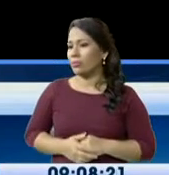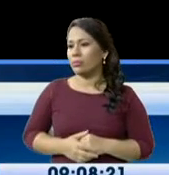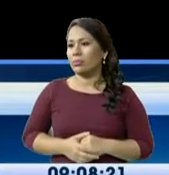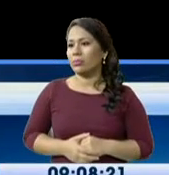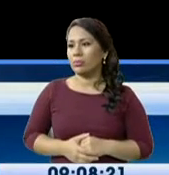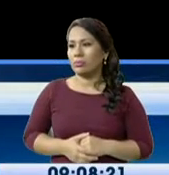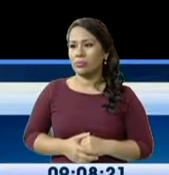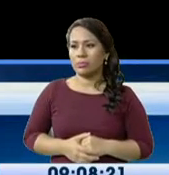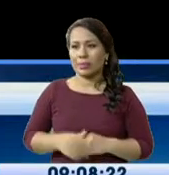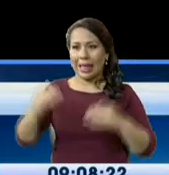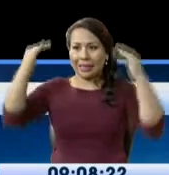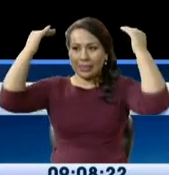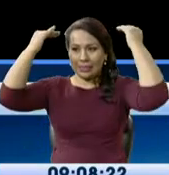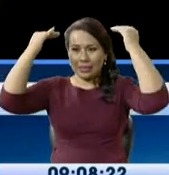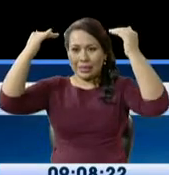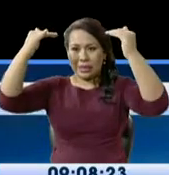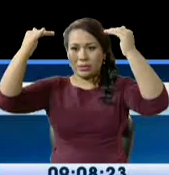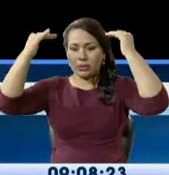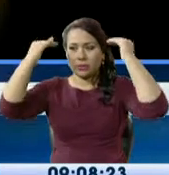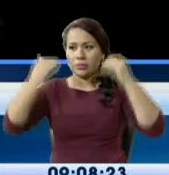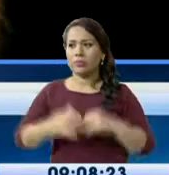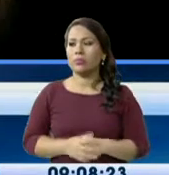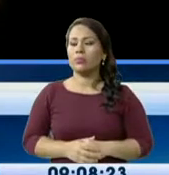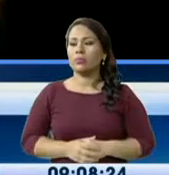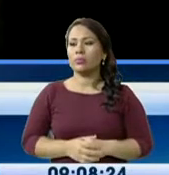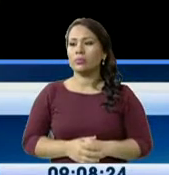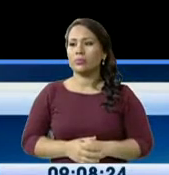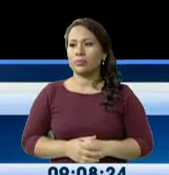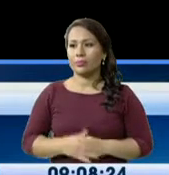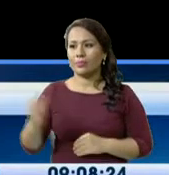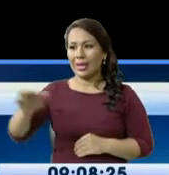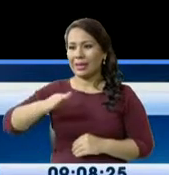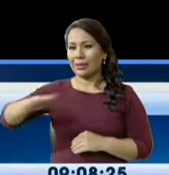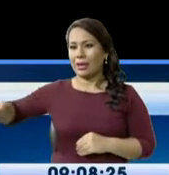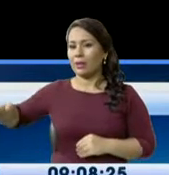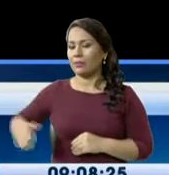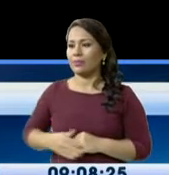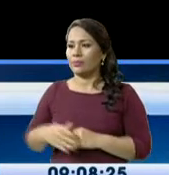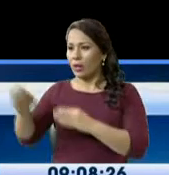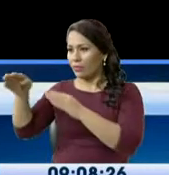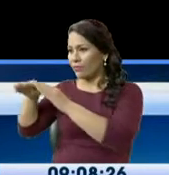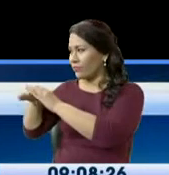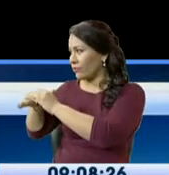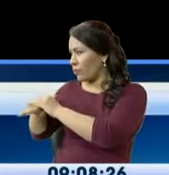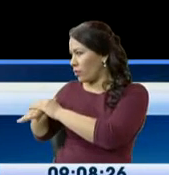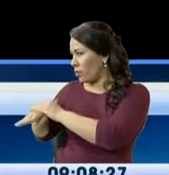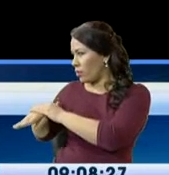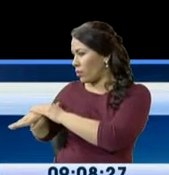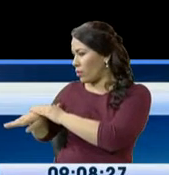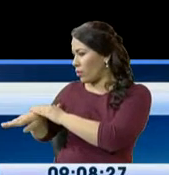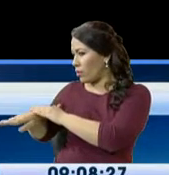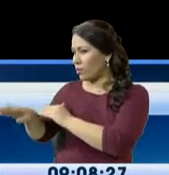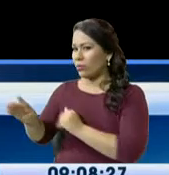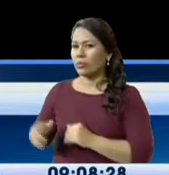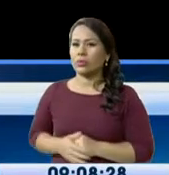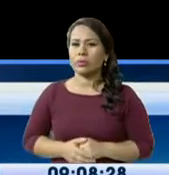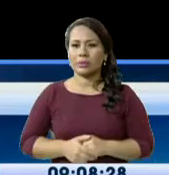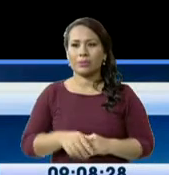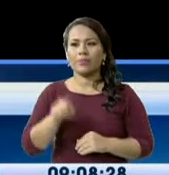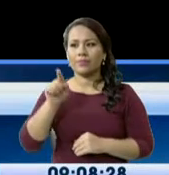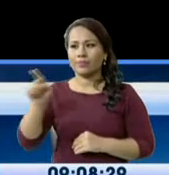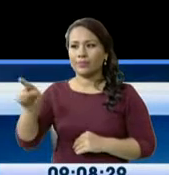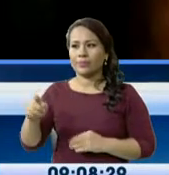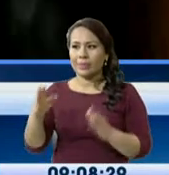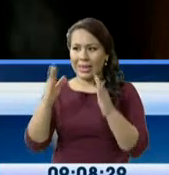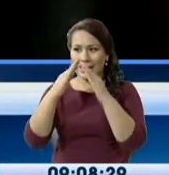La que tiene el techo. Uh-huh. Ya, es la que está allá, la del fondo, la que tiene el techito todavía en pie,